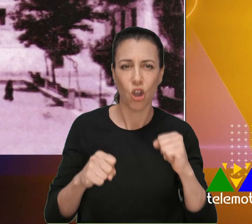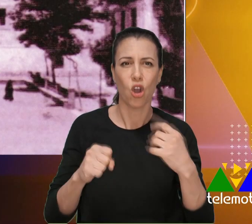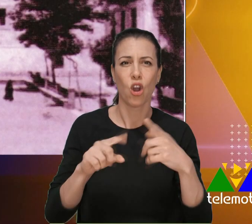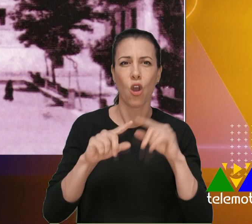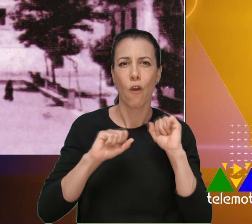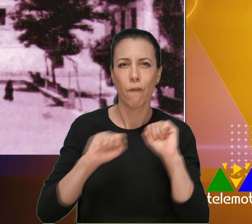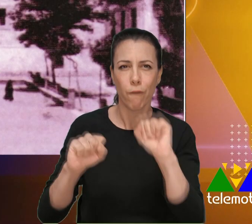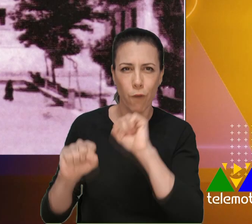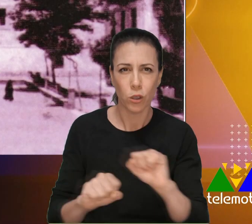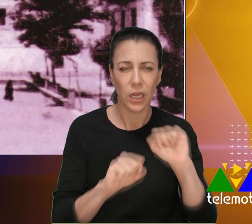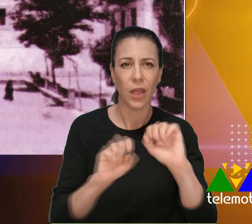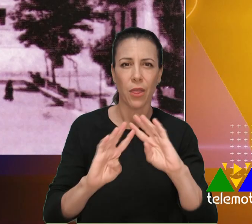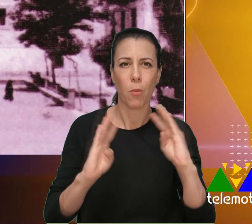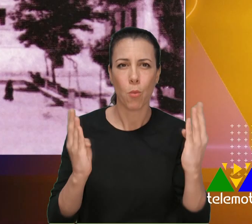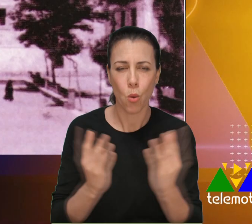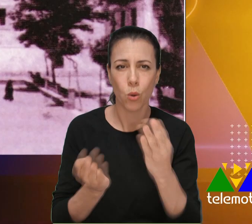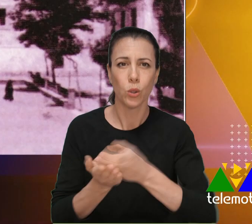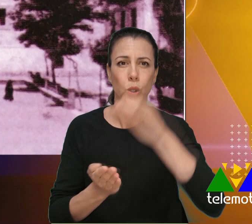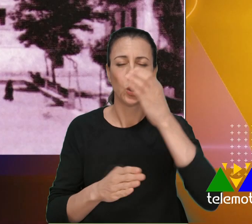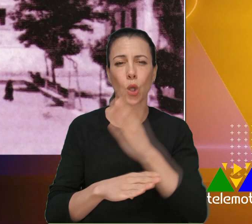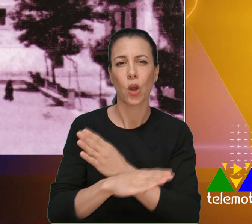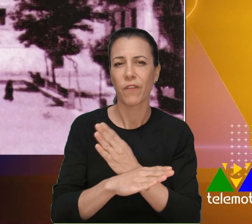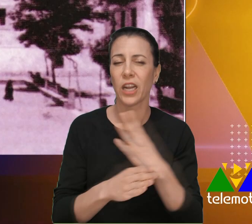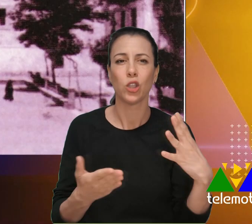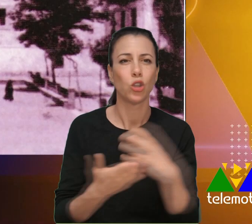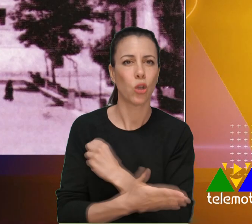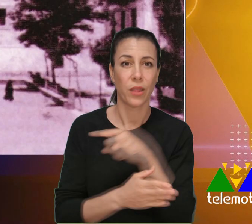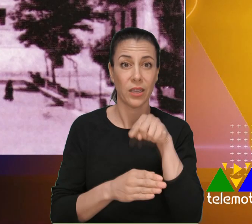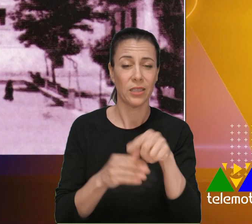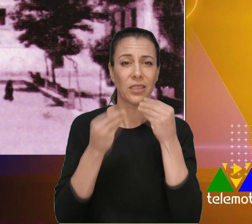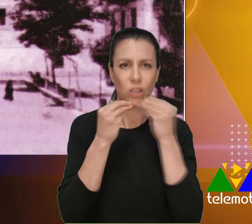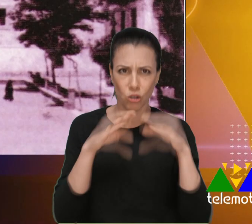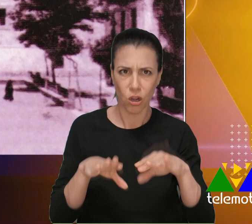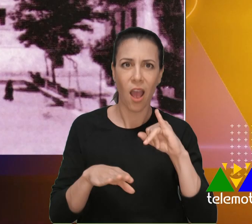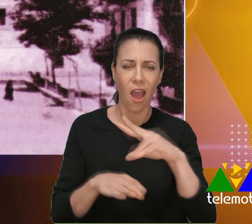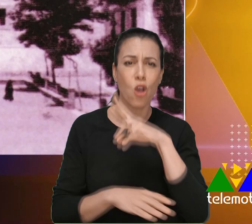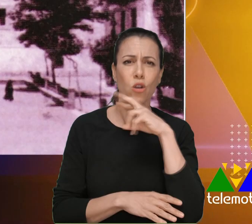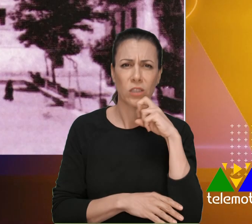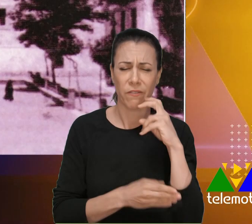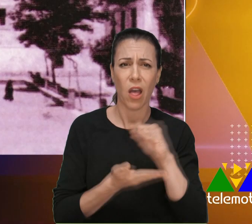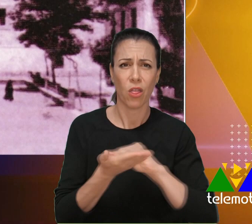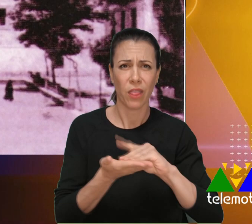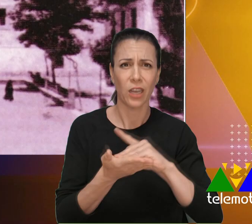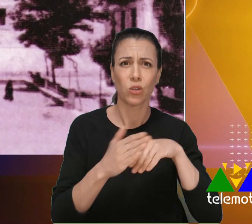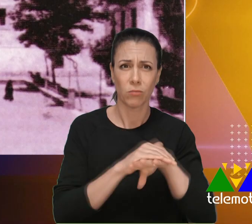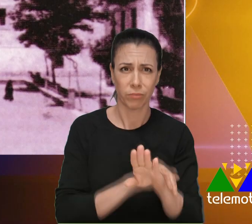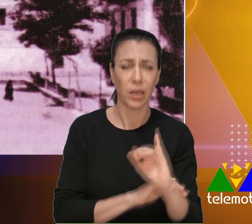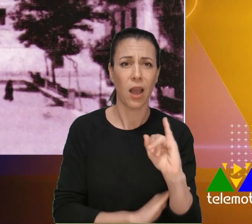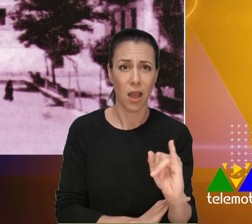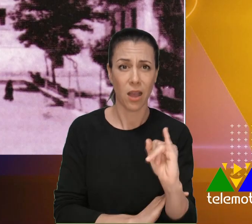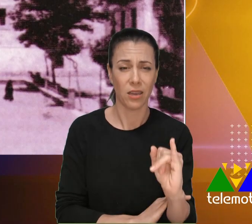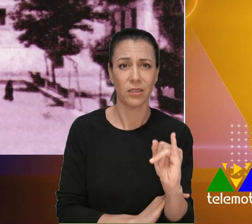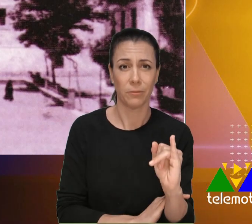de las construcciones de las murallas, de la Torre de la Vela, y todas esas historias se han conservado, están y